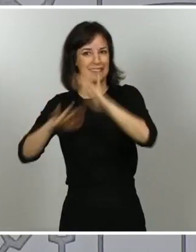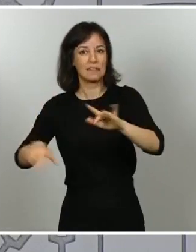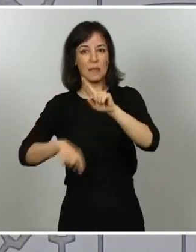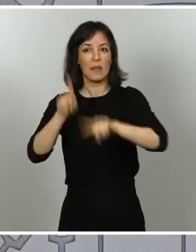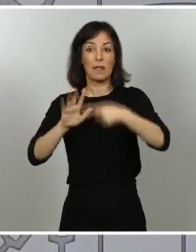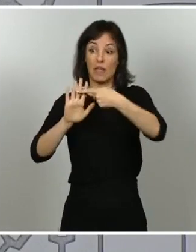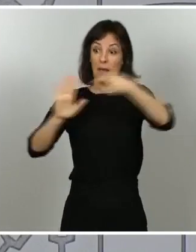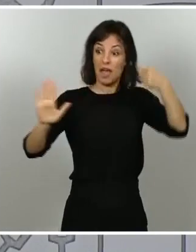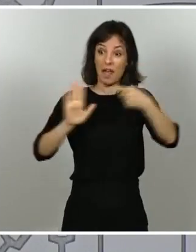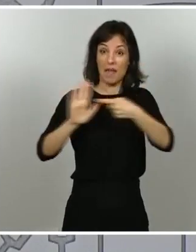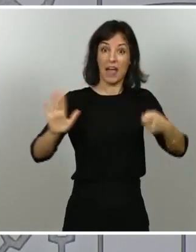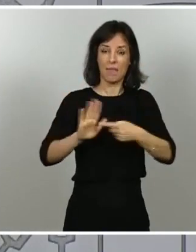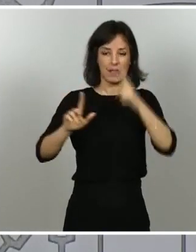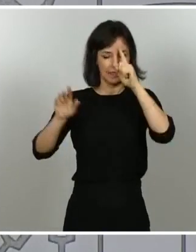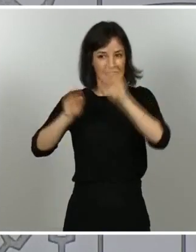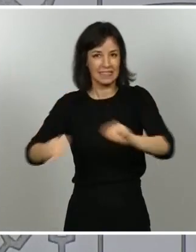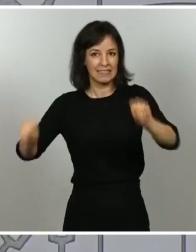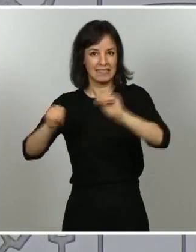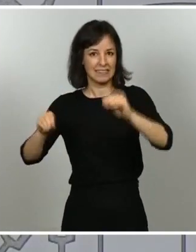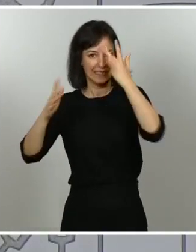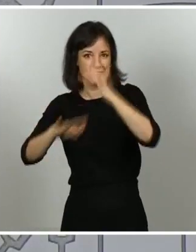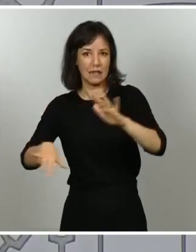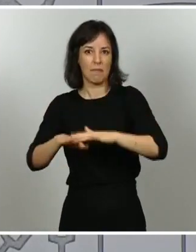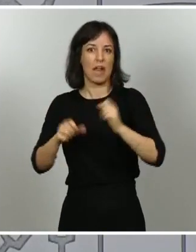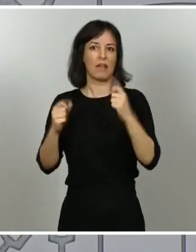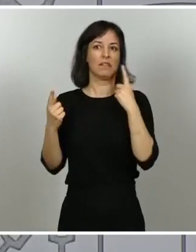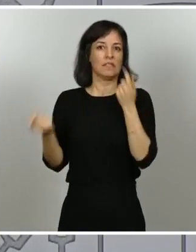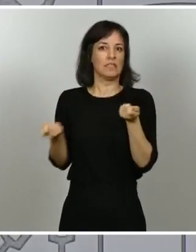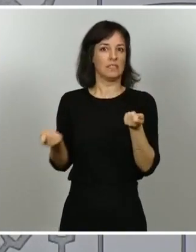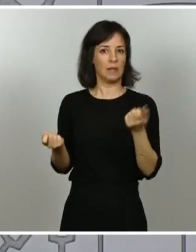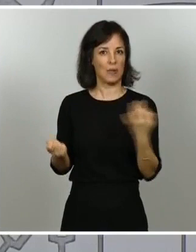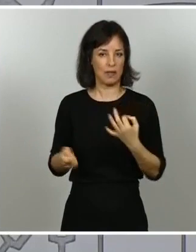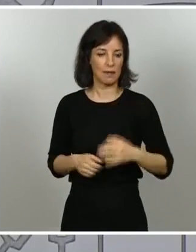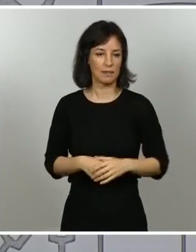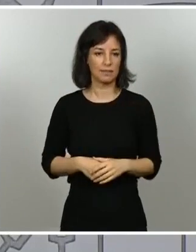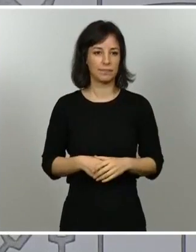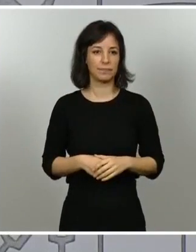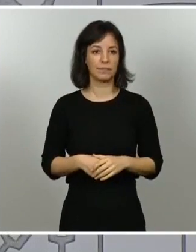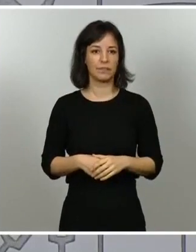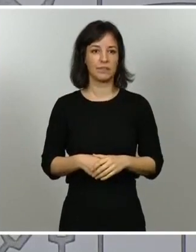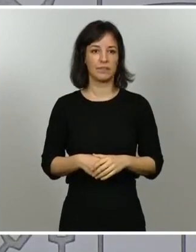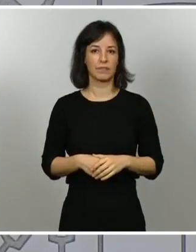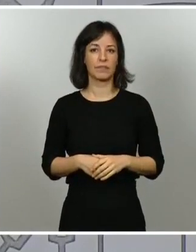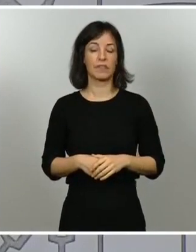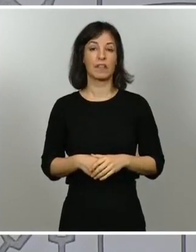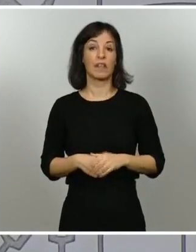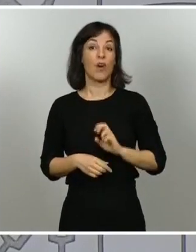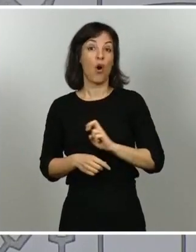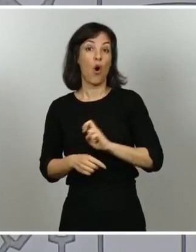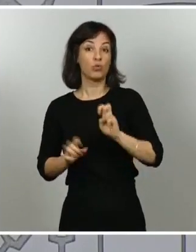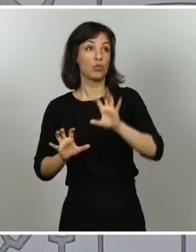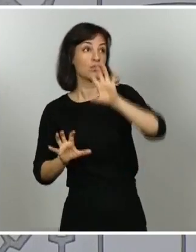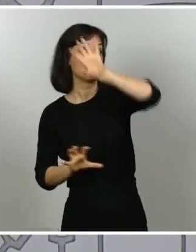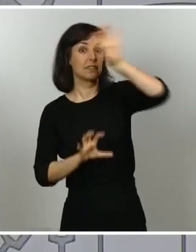restricciones. Sí que es cierto que en otros puntos del territorio este proceso podría ser más largo. No les puedo decir si van a